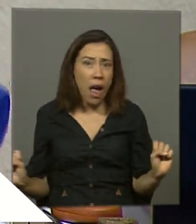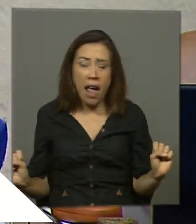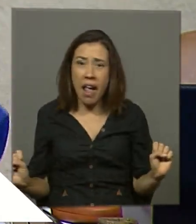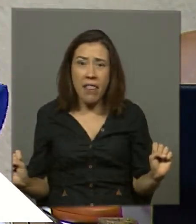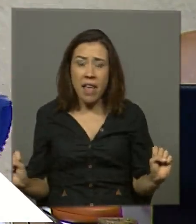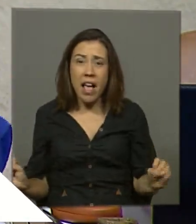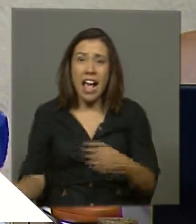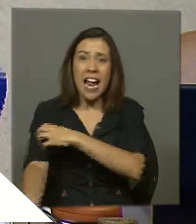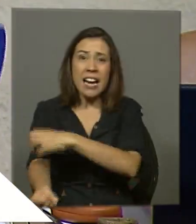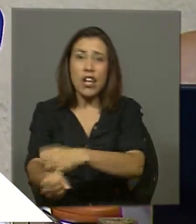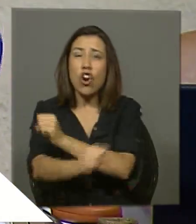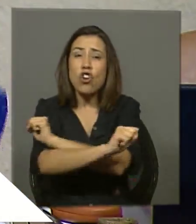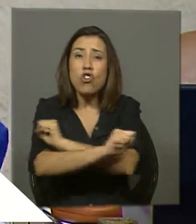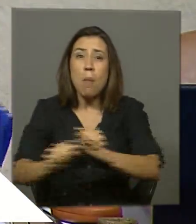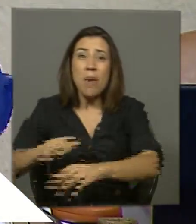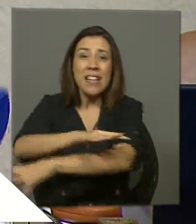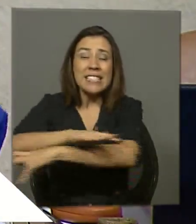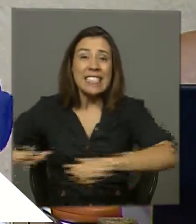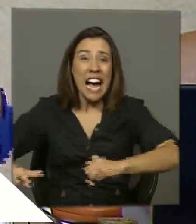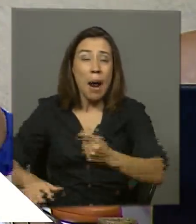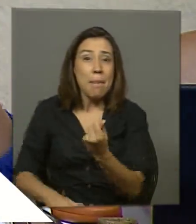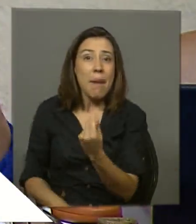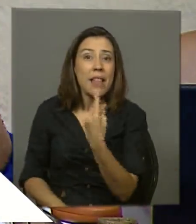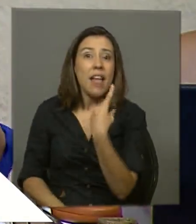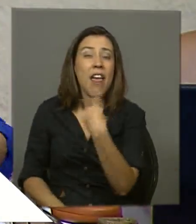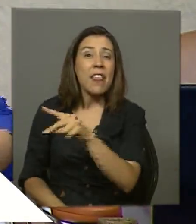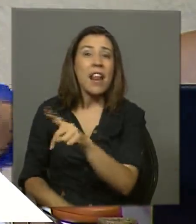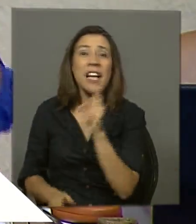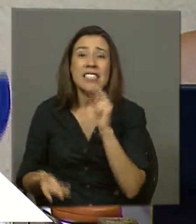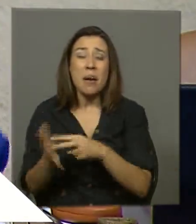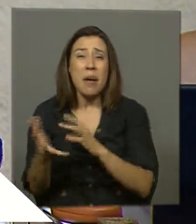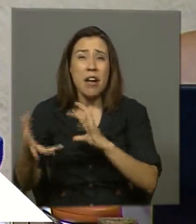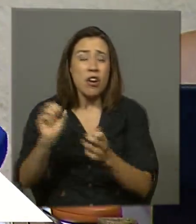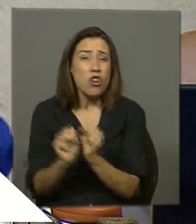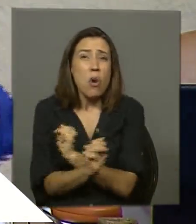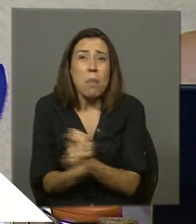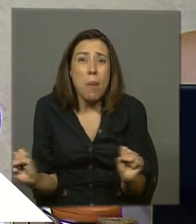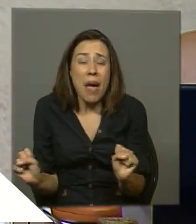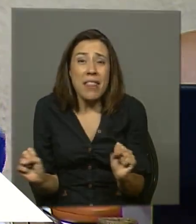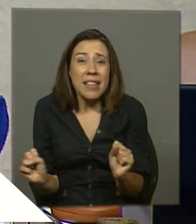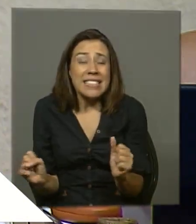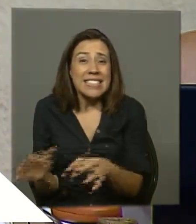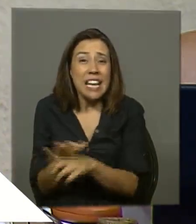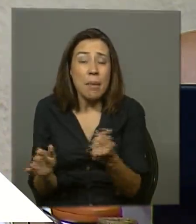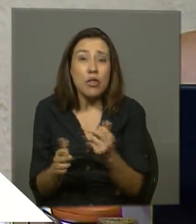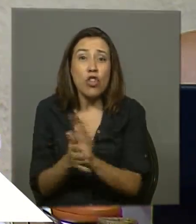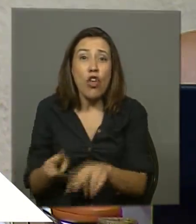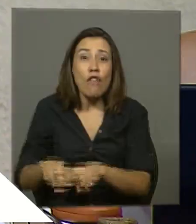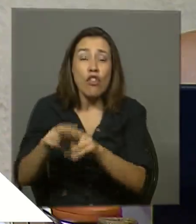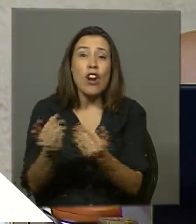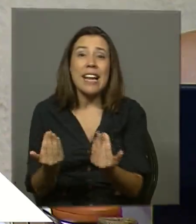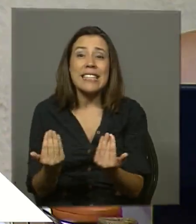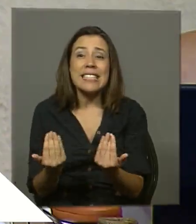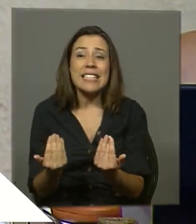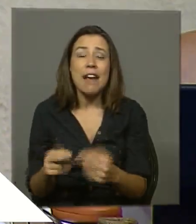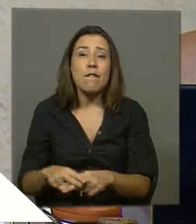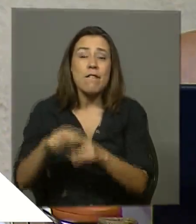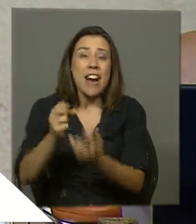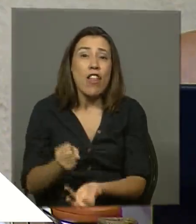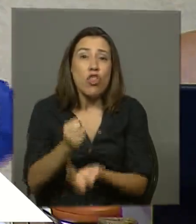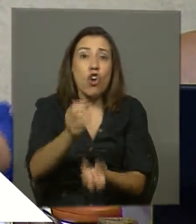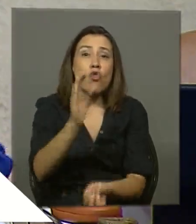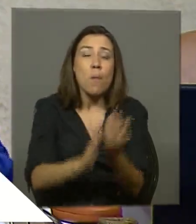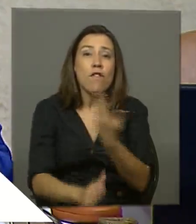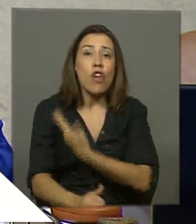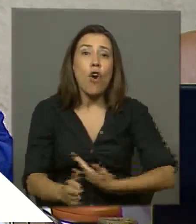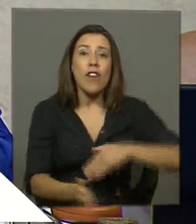las regiones no pueden sacar un peso aquellas que están hoy día en catástrofe ni un peso Porque todos los recursos se necesitan necesitamos recursos frescos del